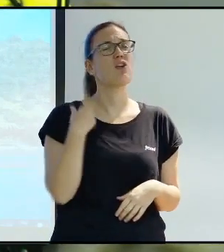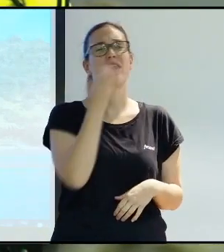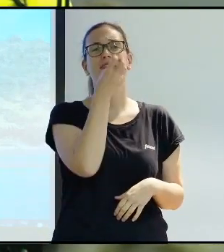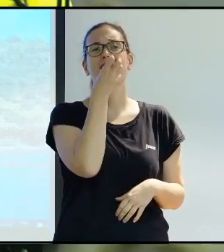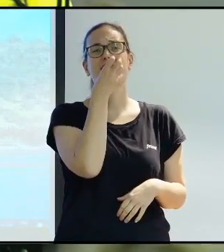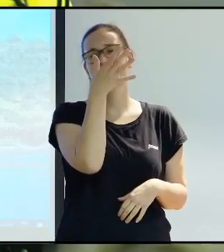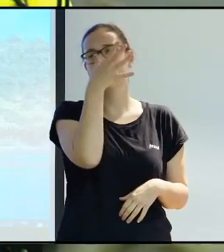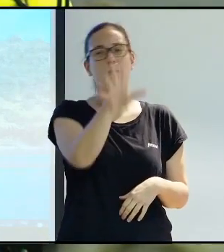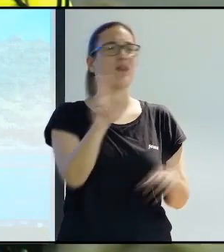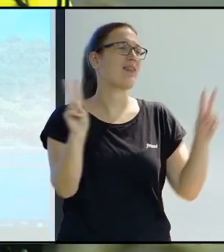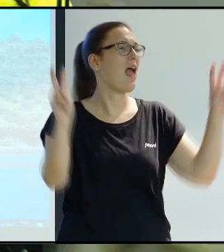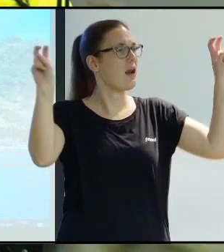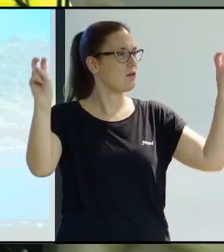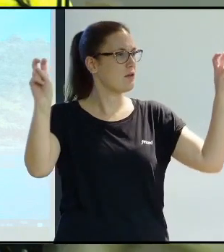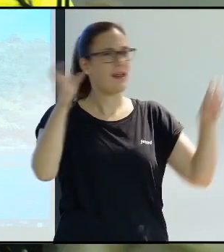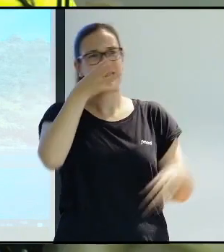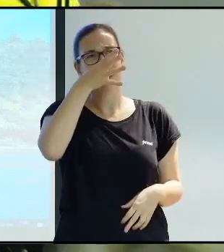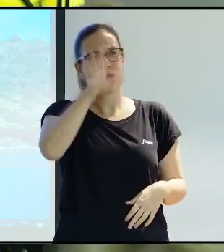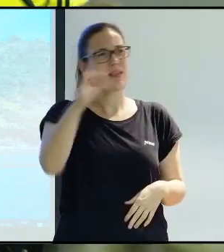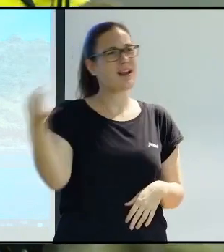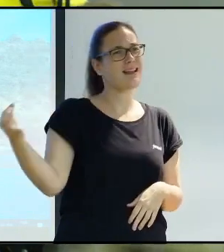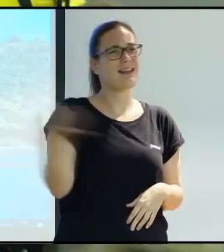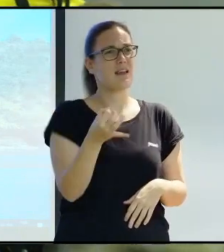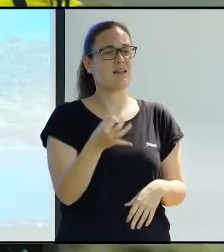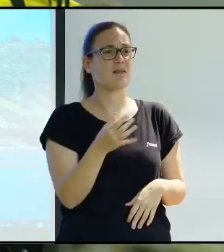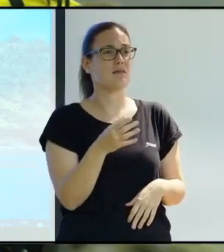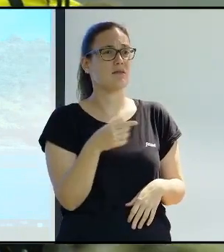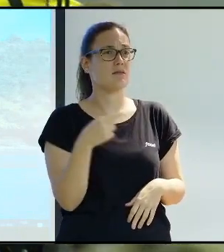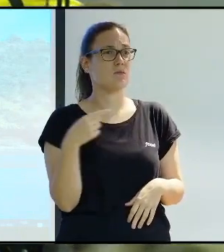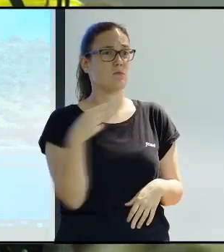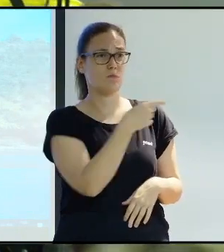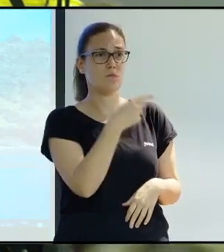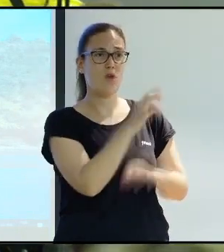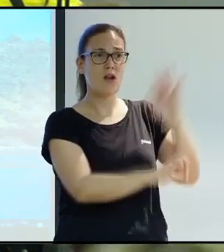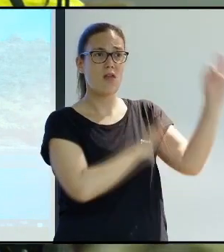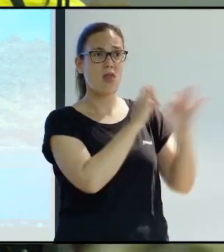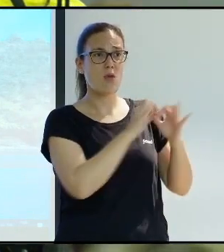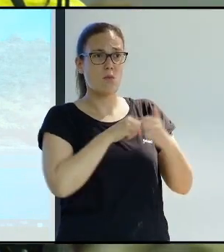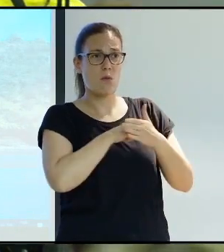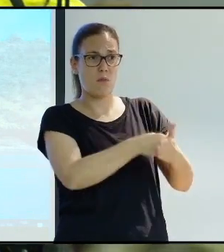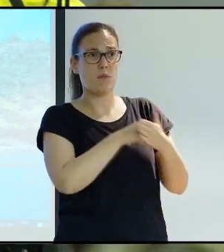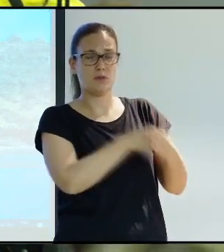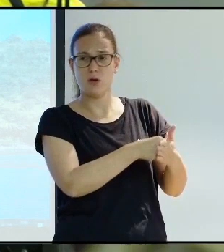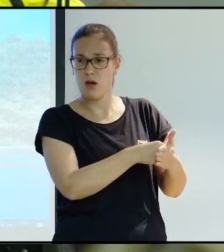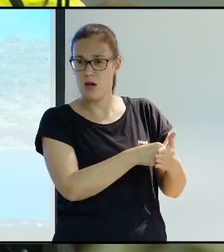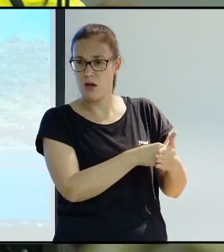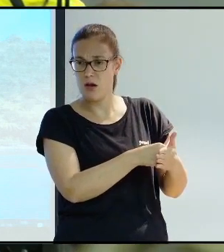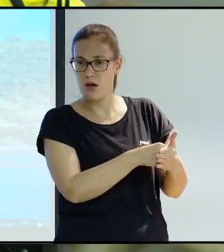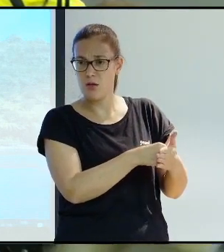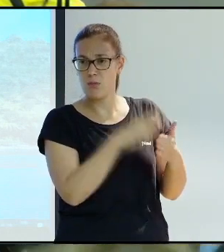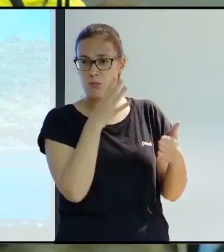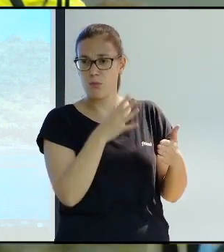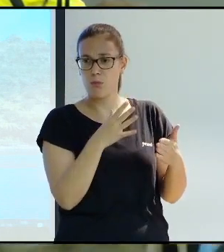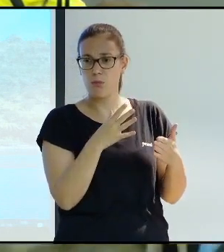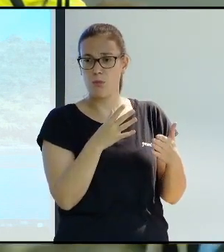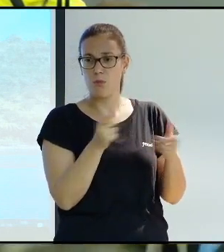denunciar las severas presiones a las que me está sometiendo la organización para que sea breve. Que